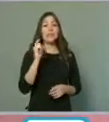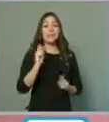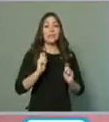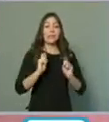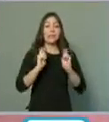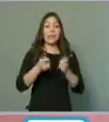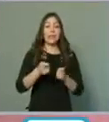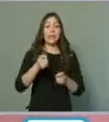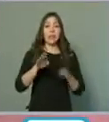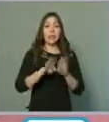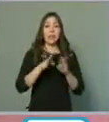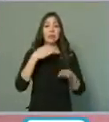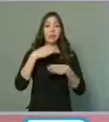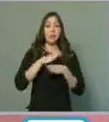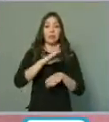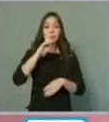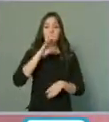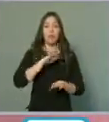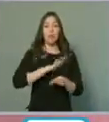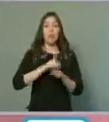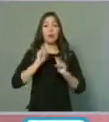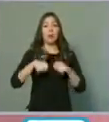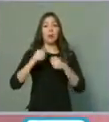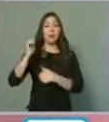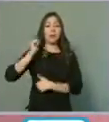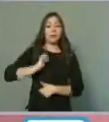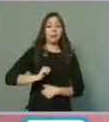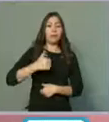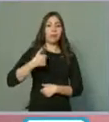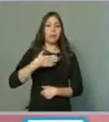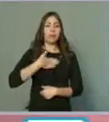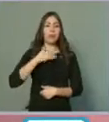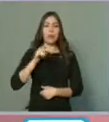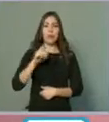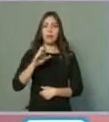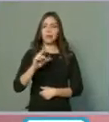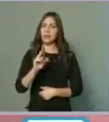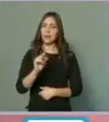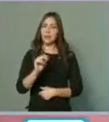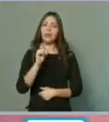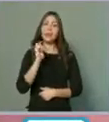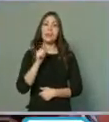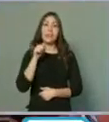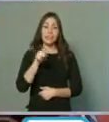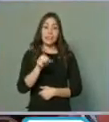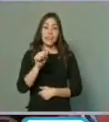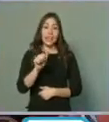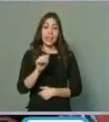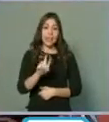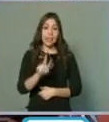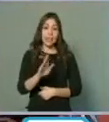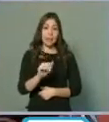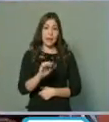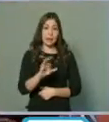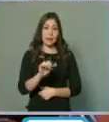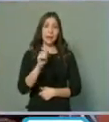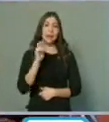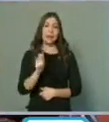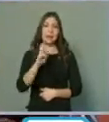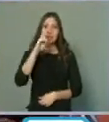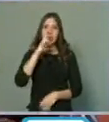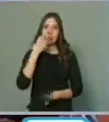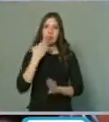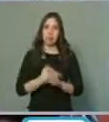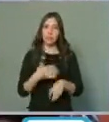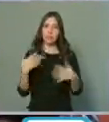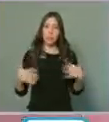una carga, una responsabilidad. O sea, hay que pensar varias veces cuando alguien te pregunte si quieres ser su albacea después del fallecimiento